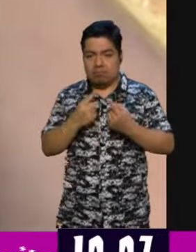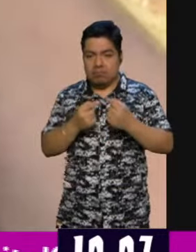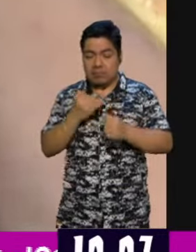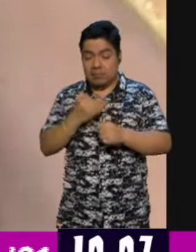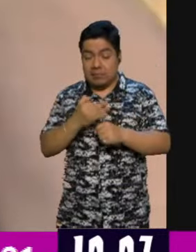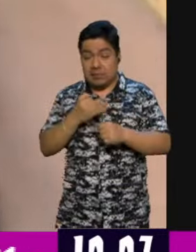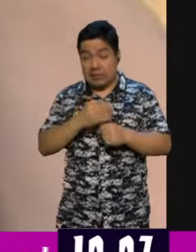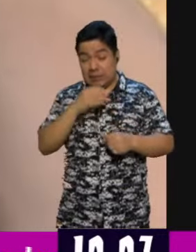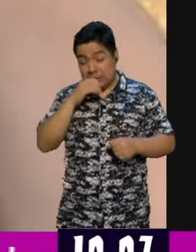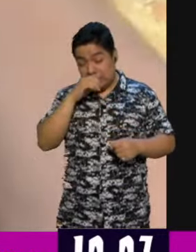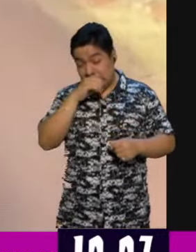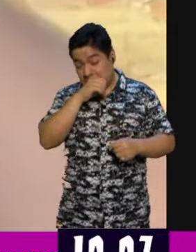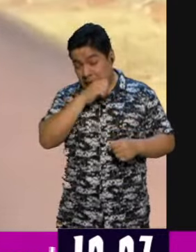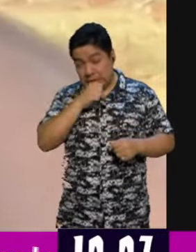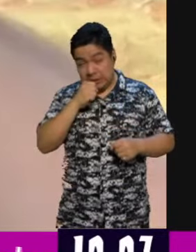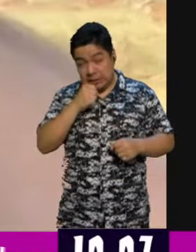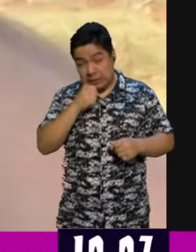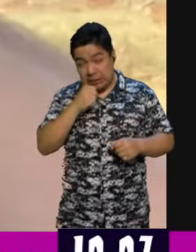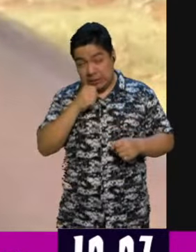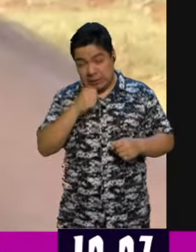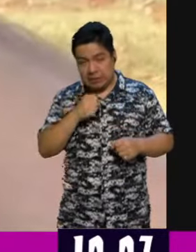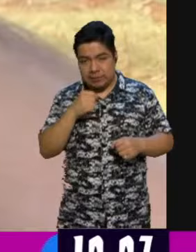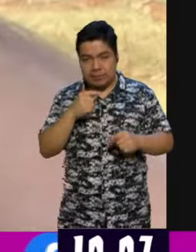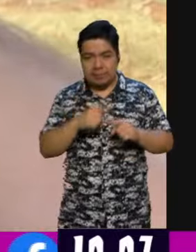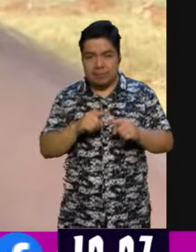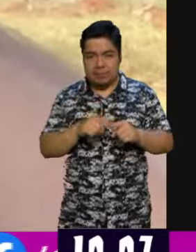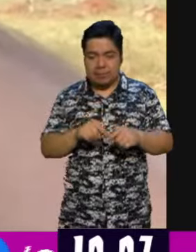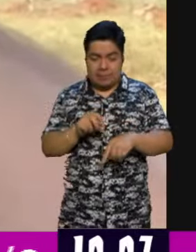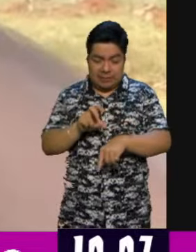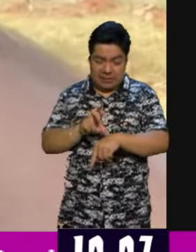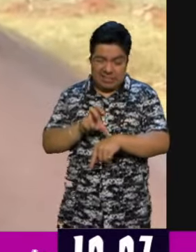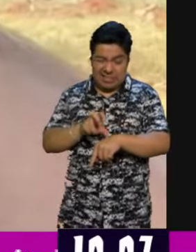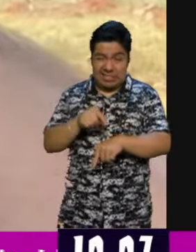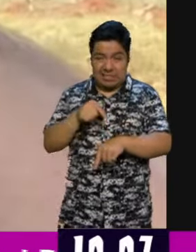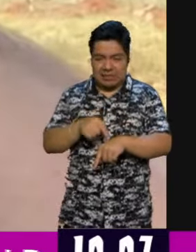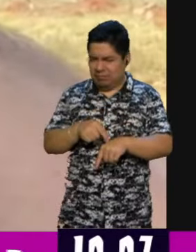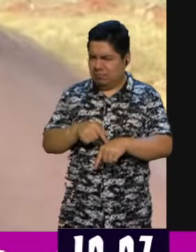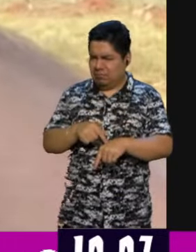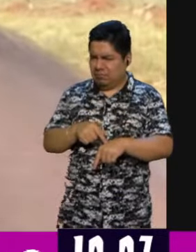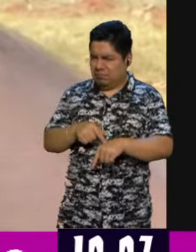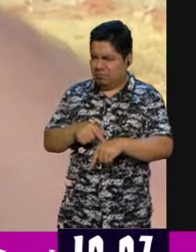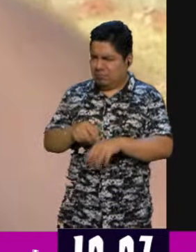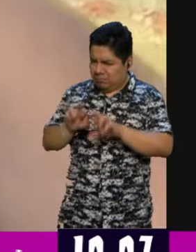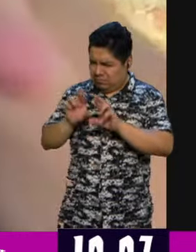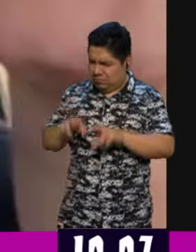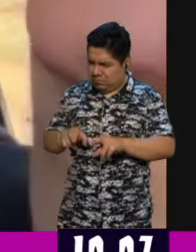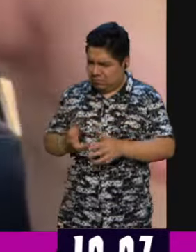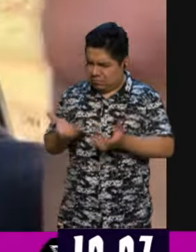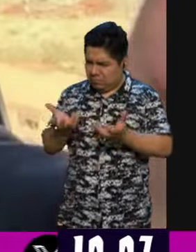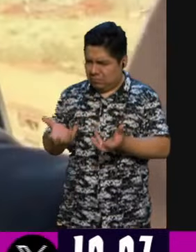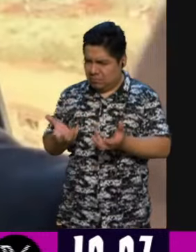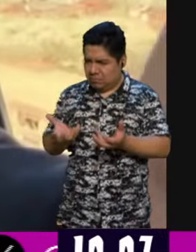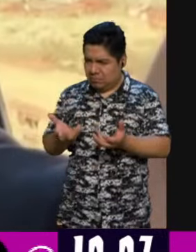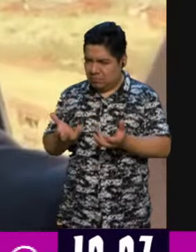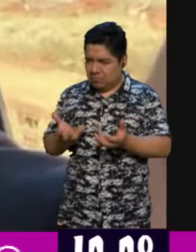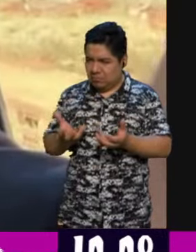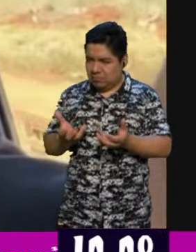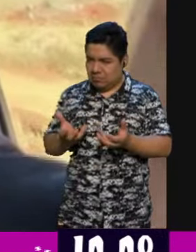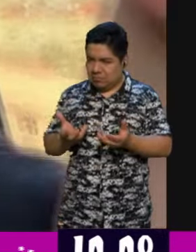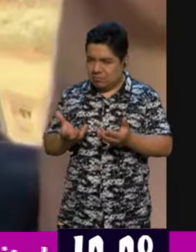calor, sobre la refrigeración y los huevos. Porque siempre hay muchas dudas de que si la refrigeración y los